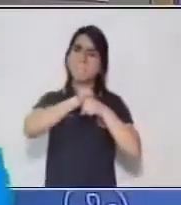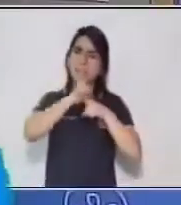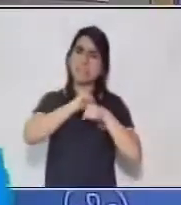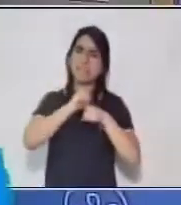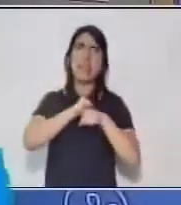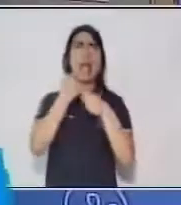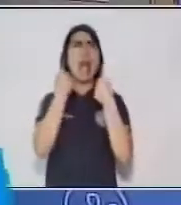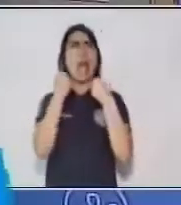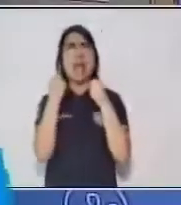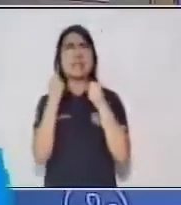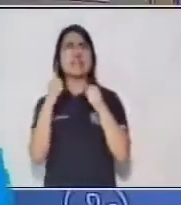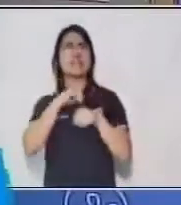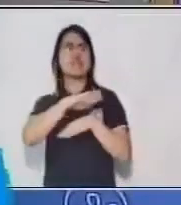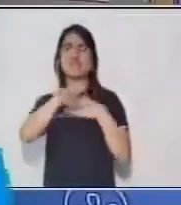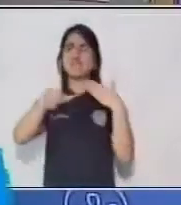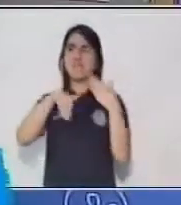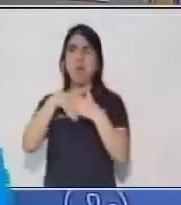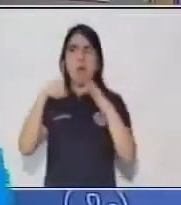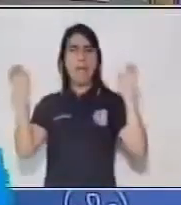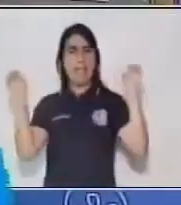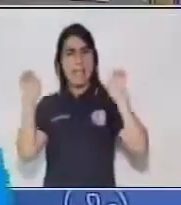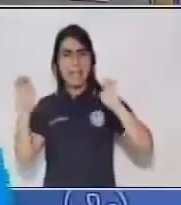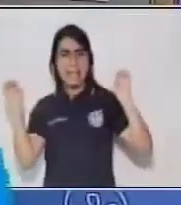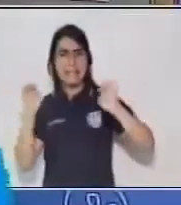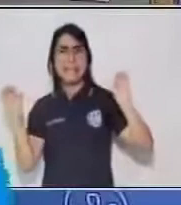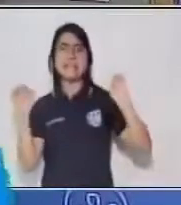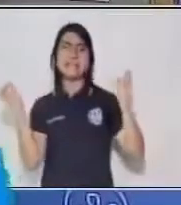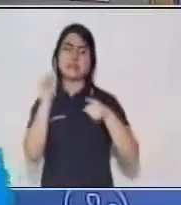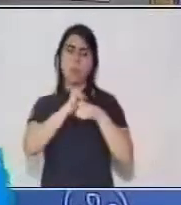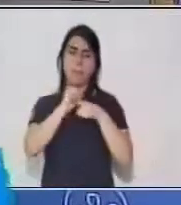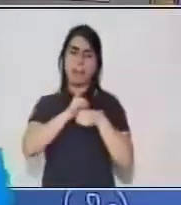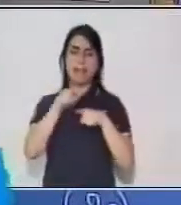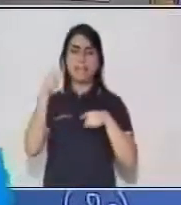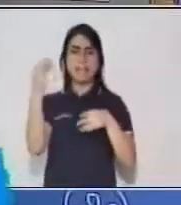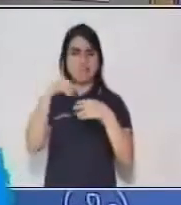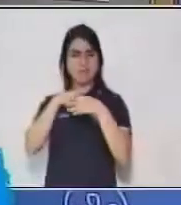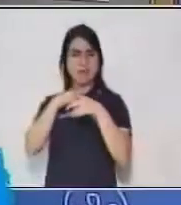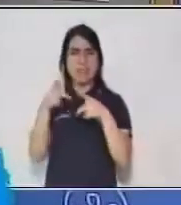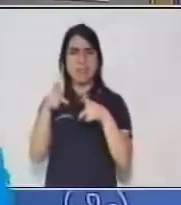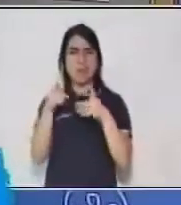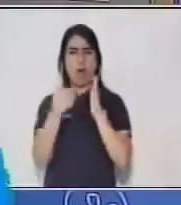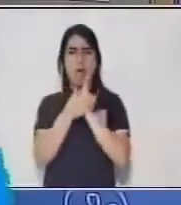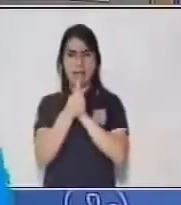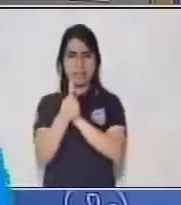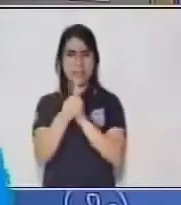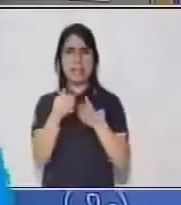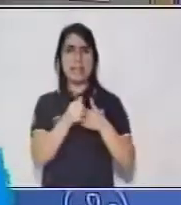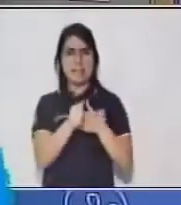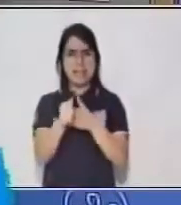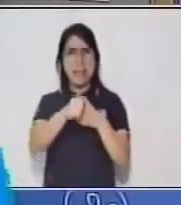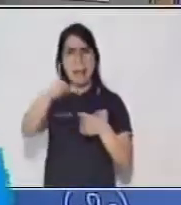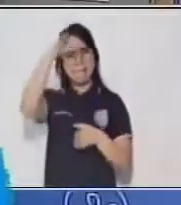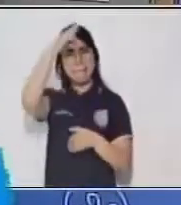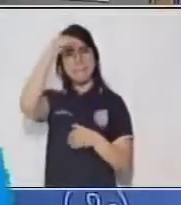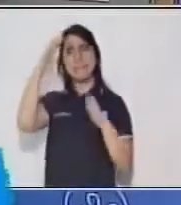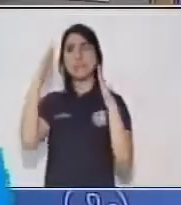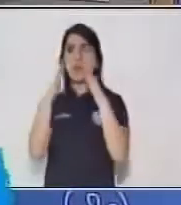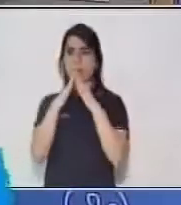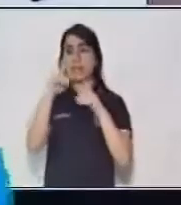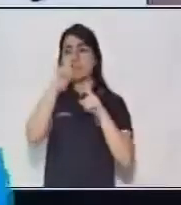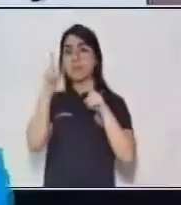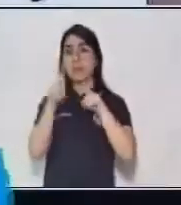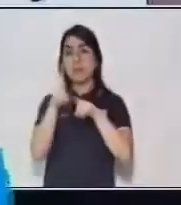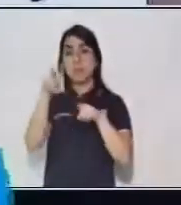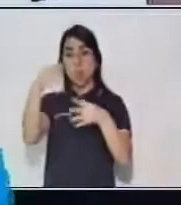realices todos tus ejercicios que tienes en tu guía de Aprendo en Casa y que vayas guardando todos tus trabajos en tu